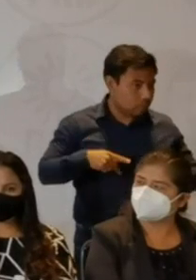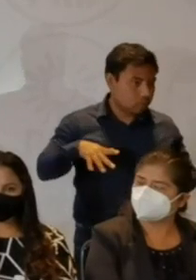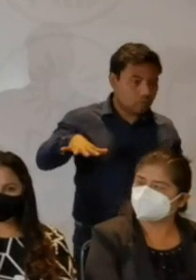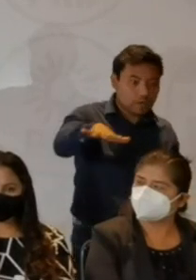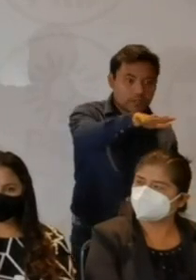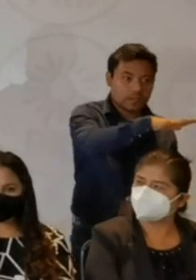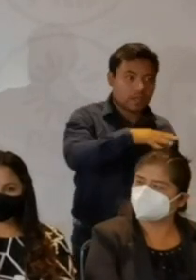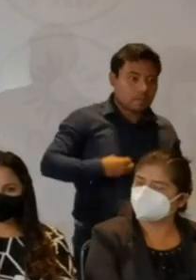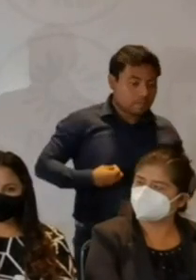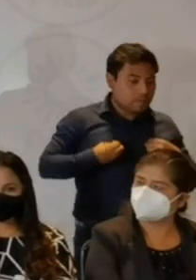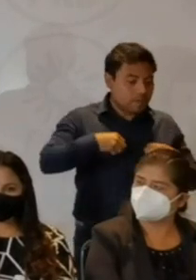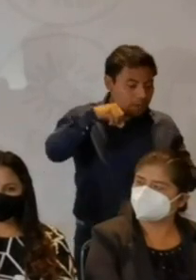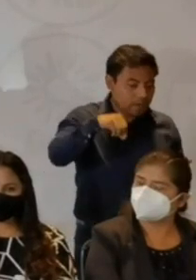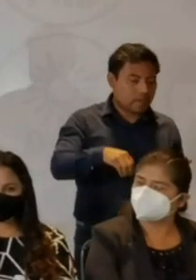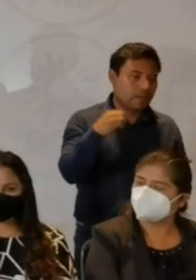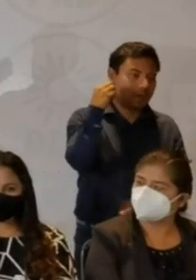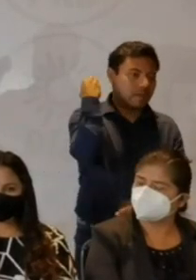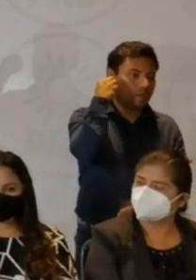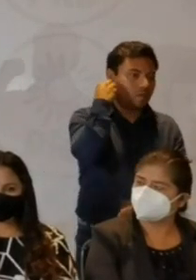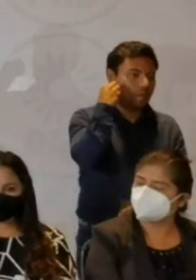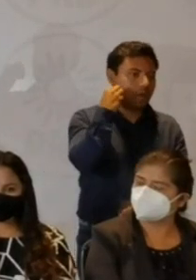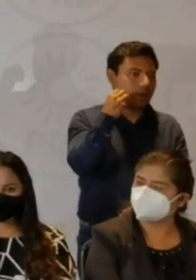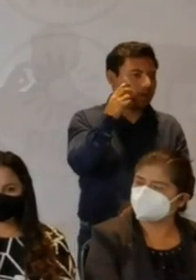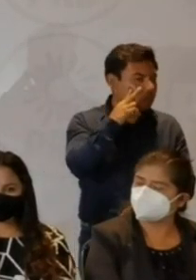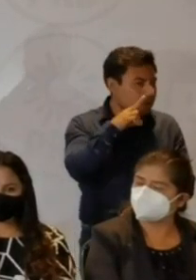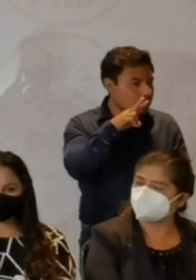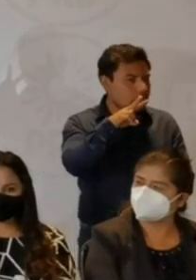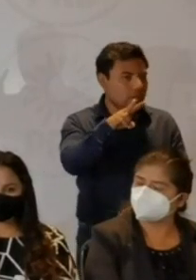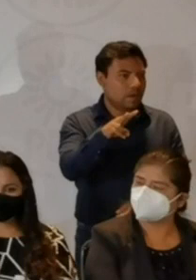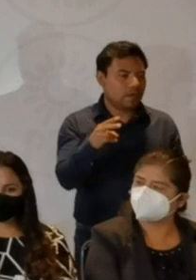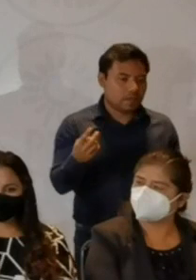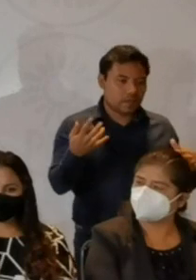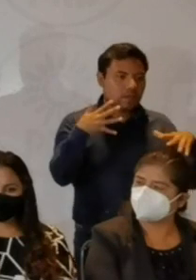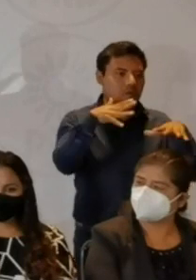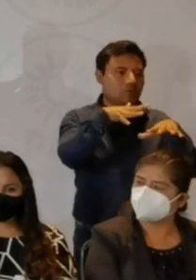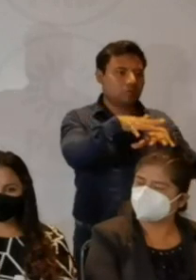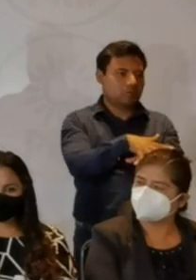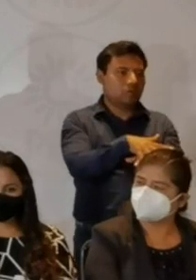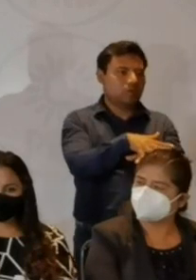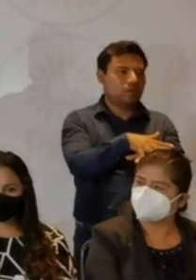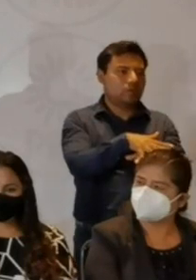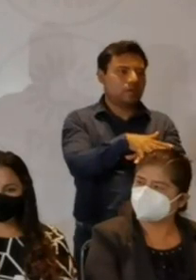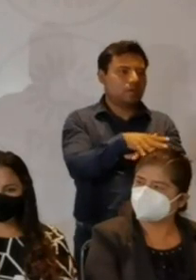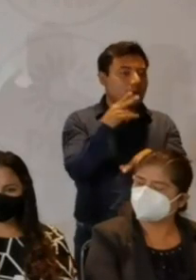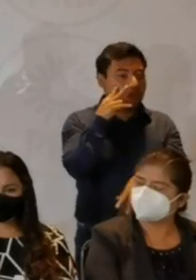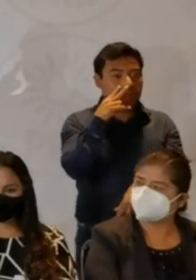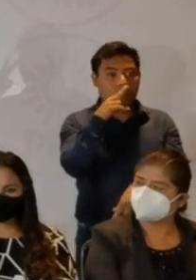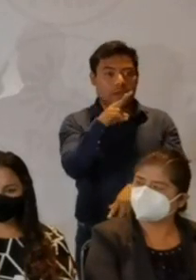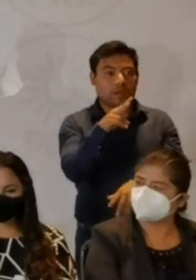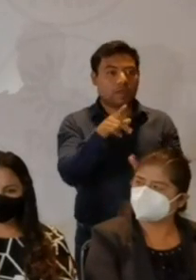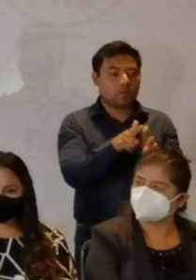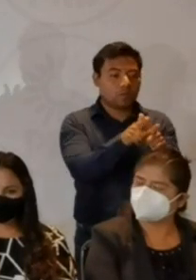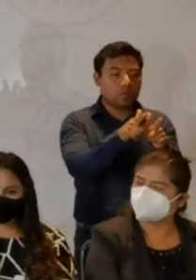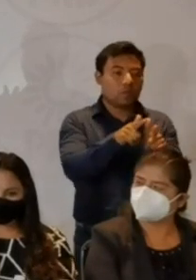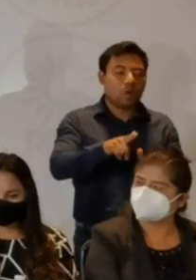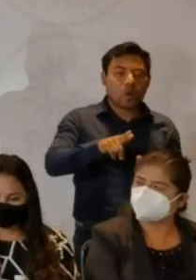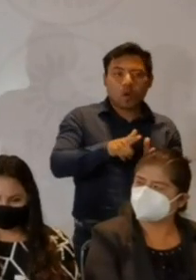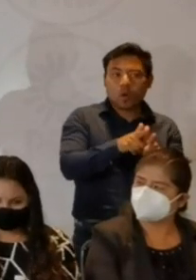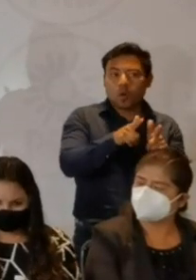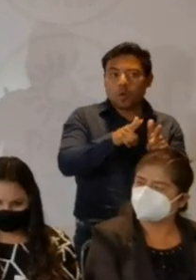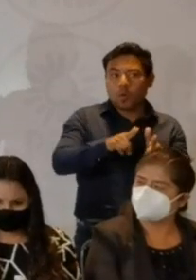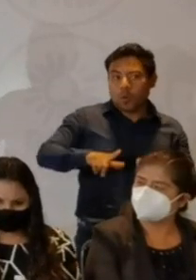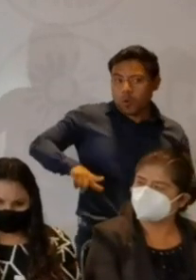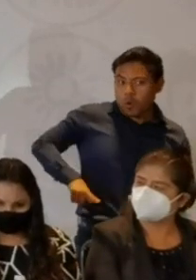estado. Por eso, desde también una mirada de inclusión, desde una mirada de un gobierno plural,